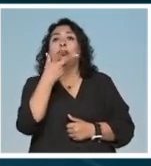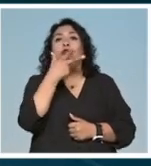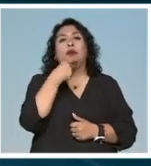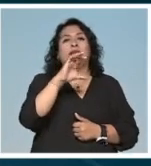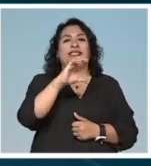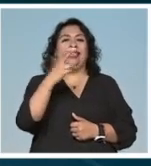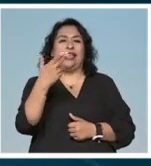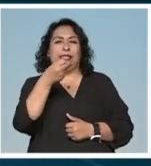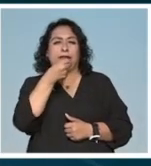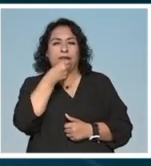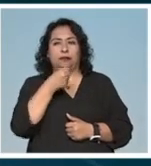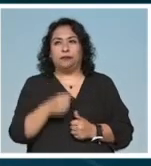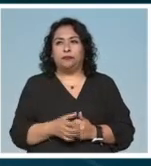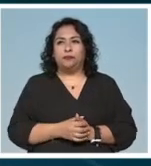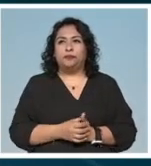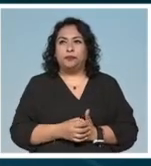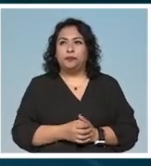H. Meléndez.